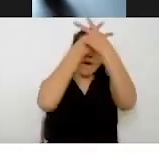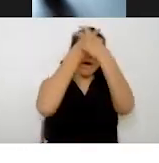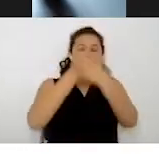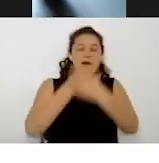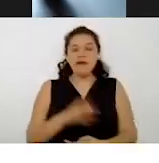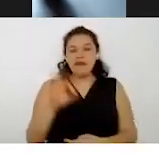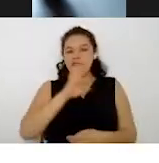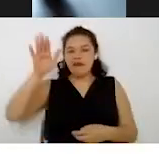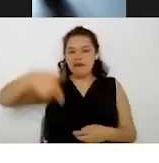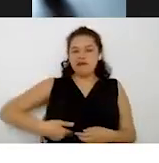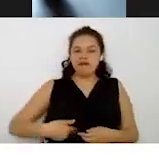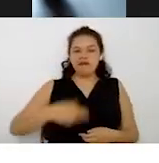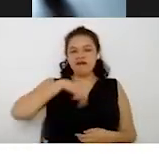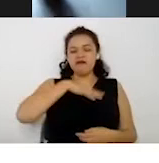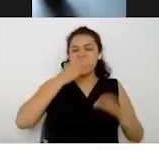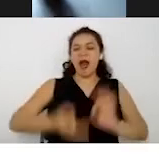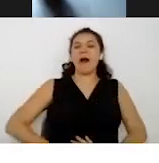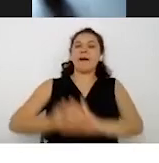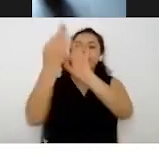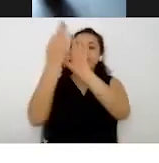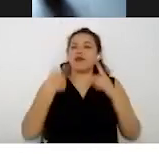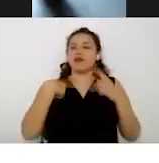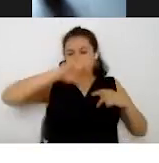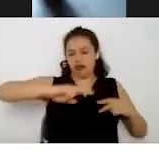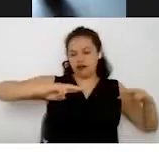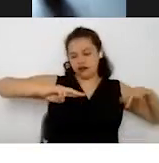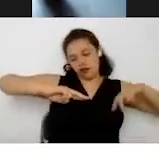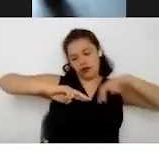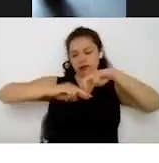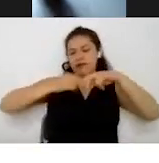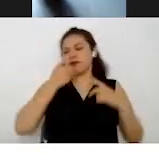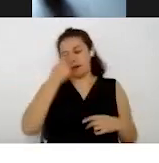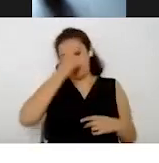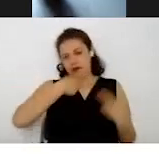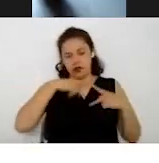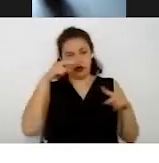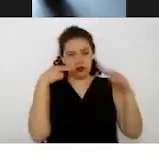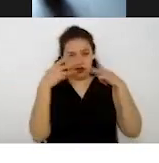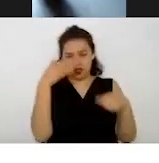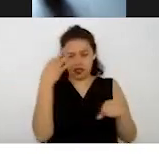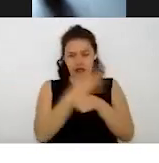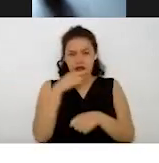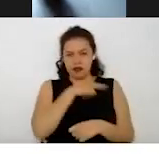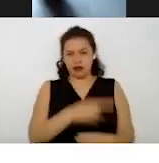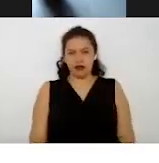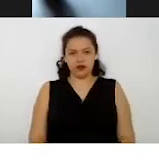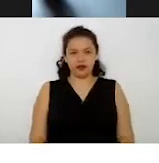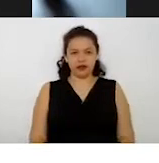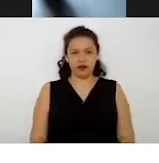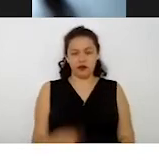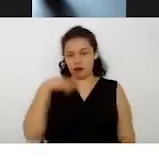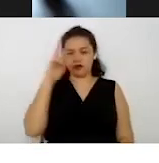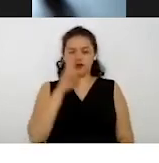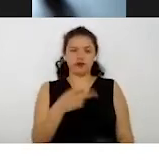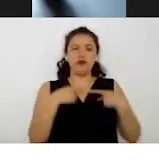vamos a procurar entrar de frente a la víctima. ¿Ok? De ahí, yo podría percatarme si la víctima está reaccionando